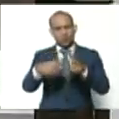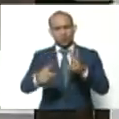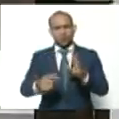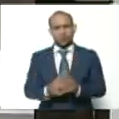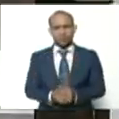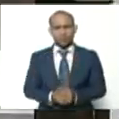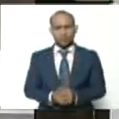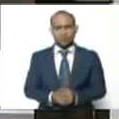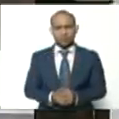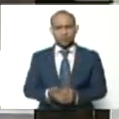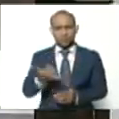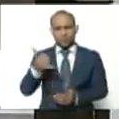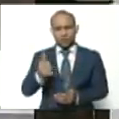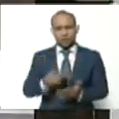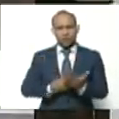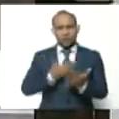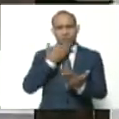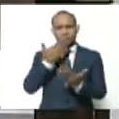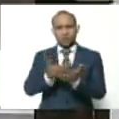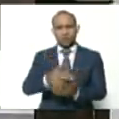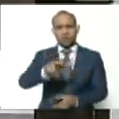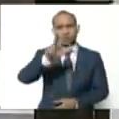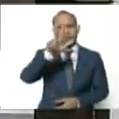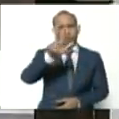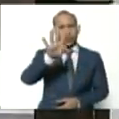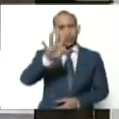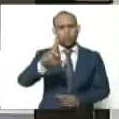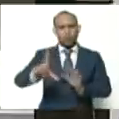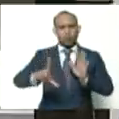está en el proyecto, son